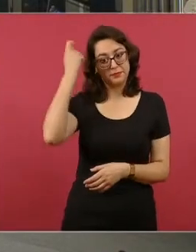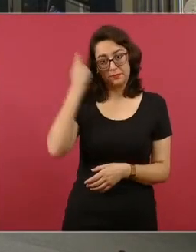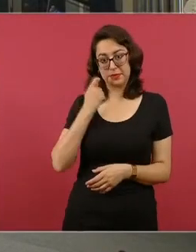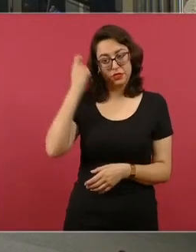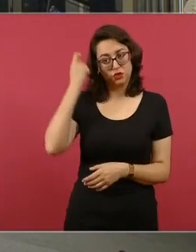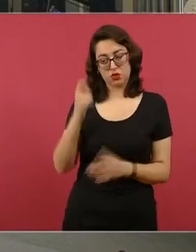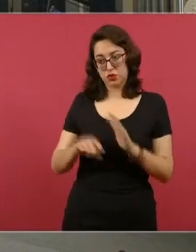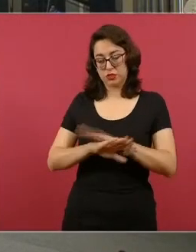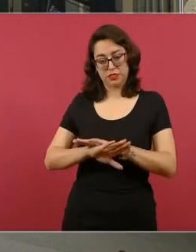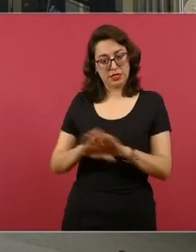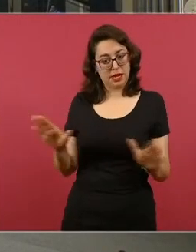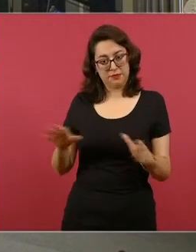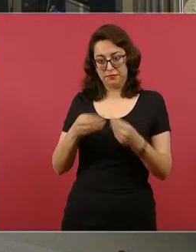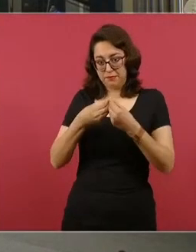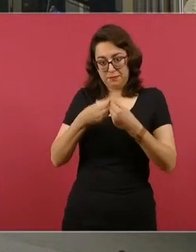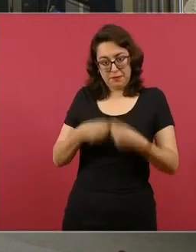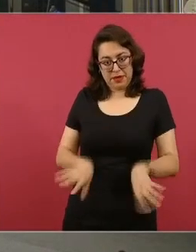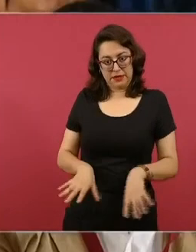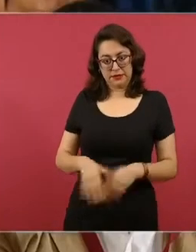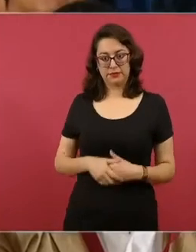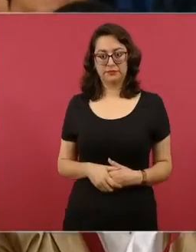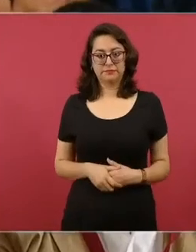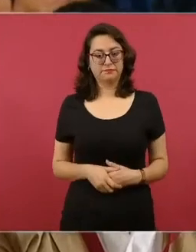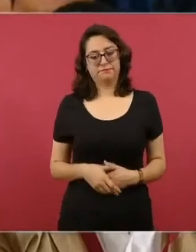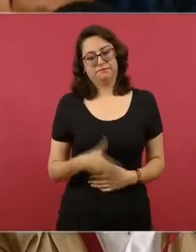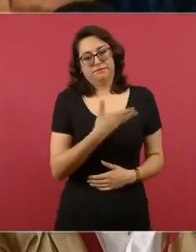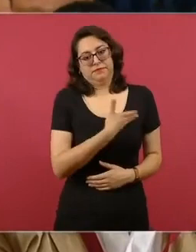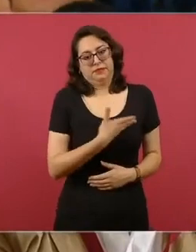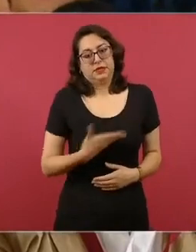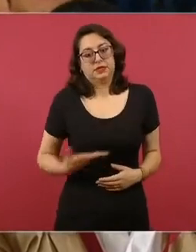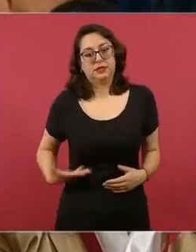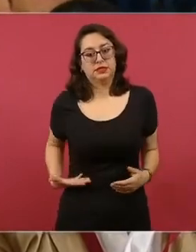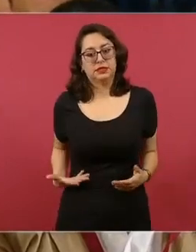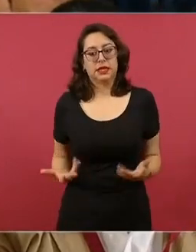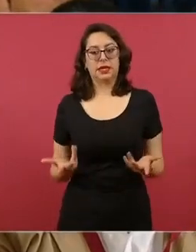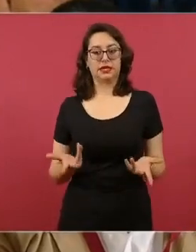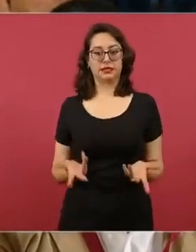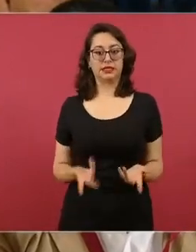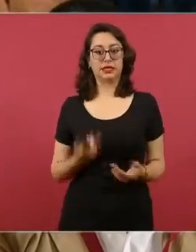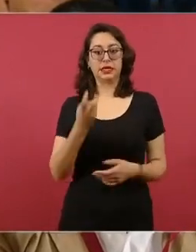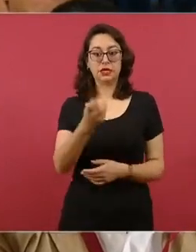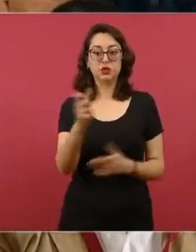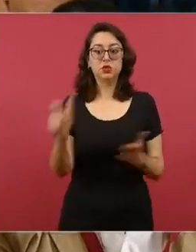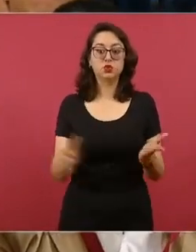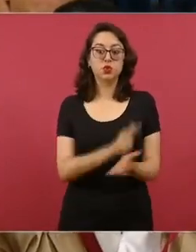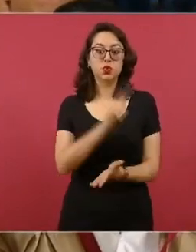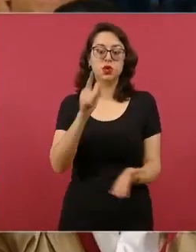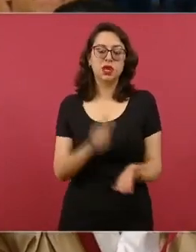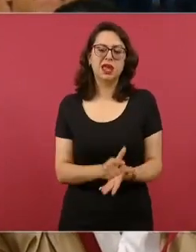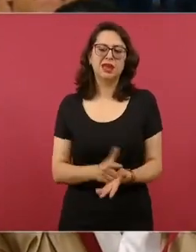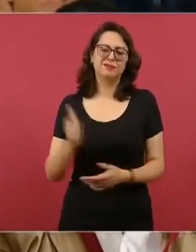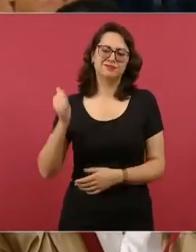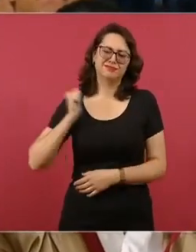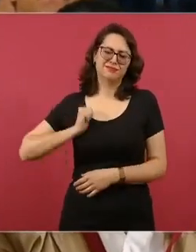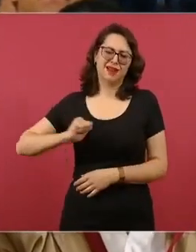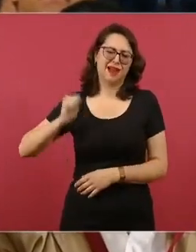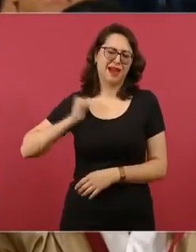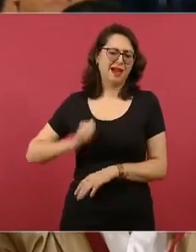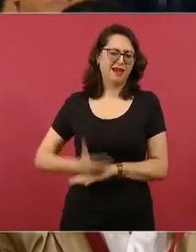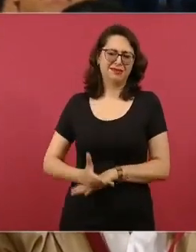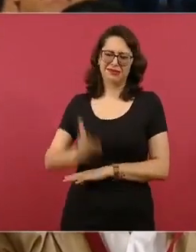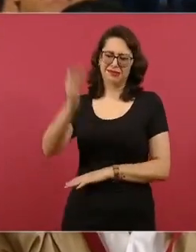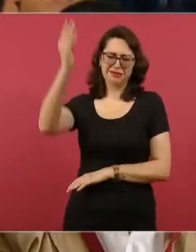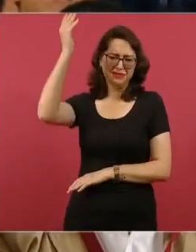pareja de la viuda. Señor presidente, en el tiempo en que se legislaron estas leyes, no se protegían los derechos